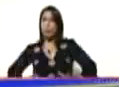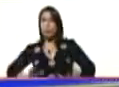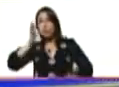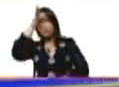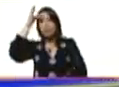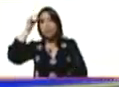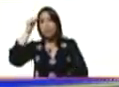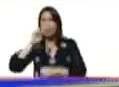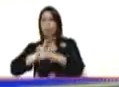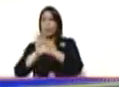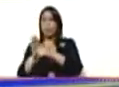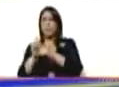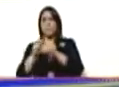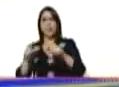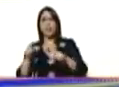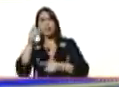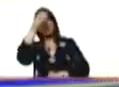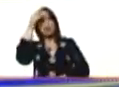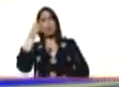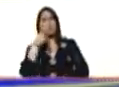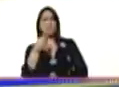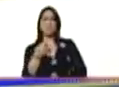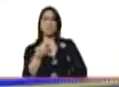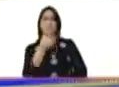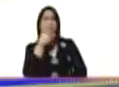Pero él dice que ya, que está mejor que hace 20 años.